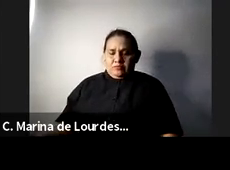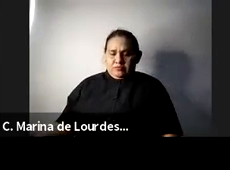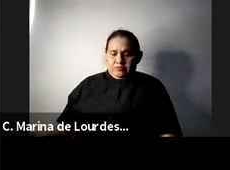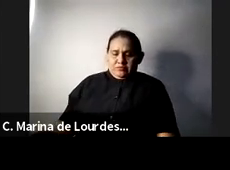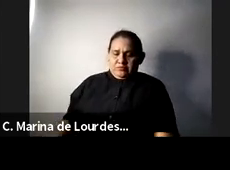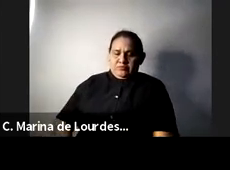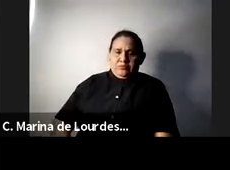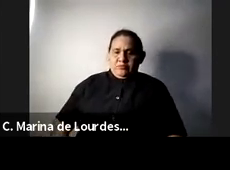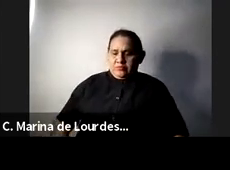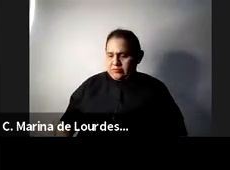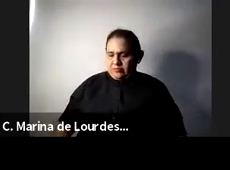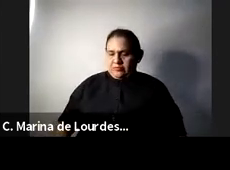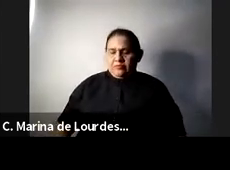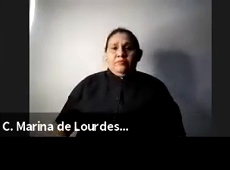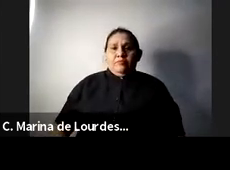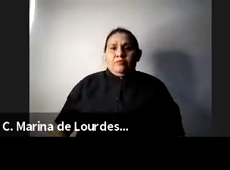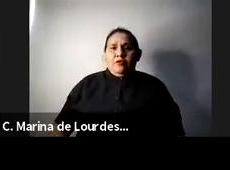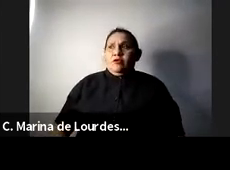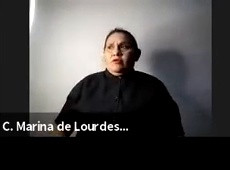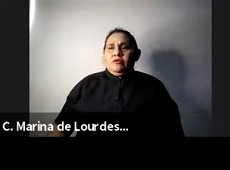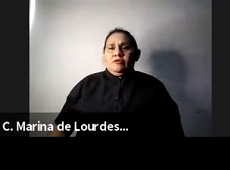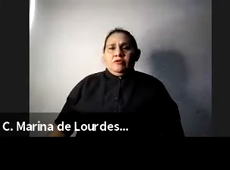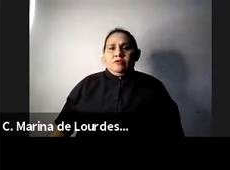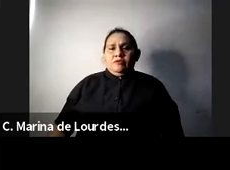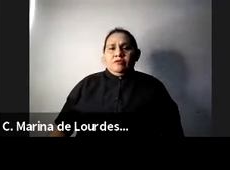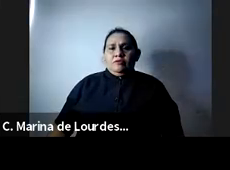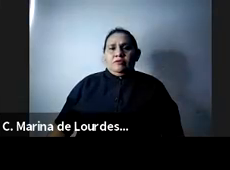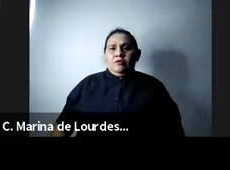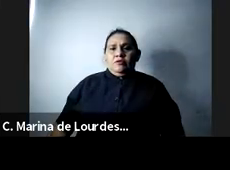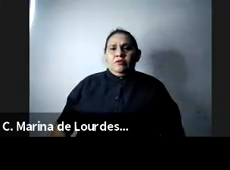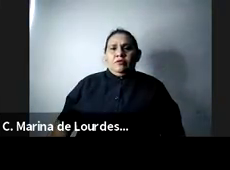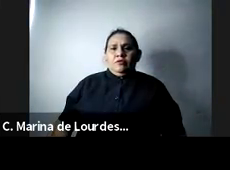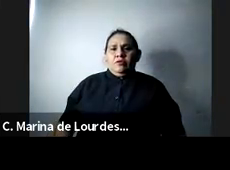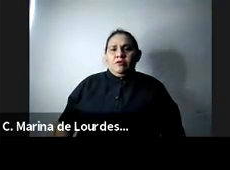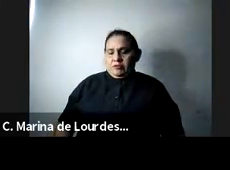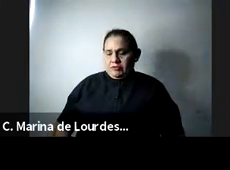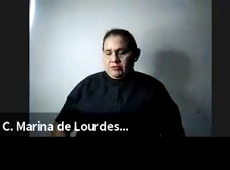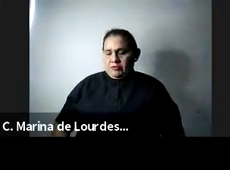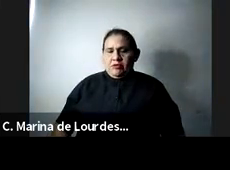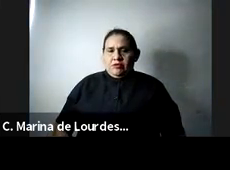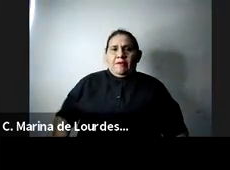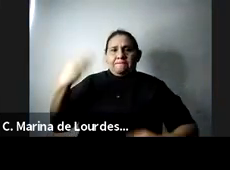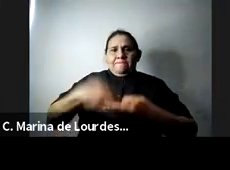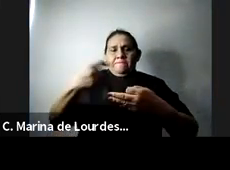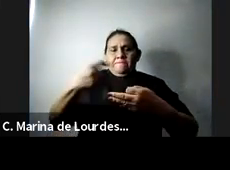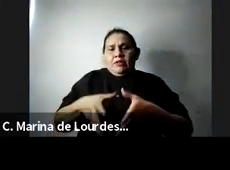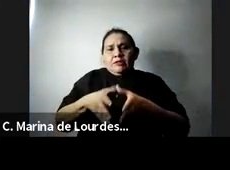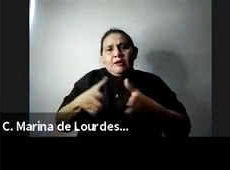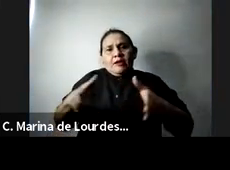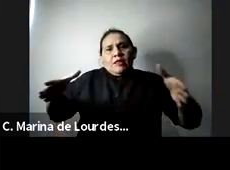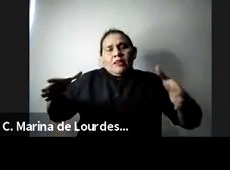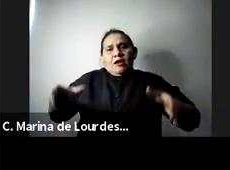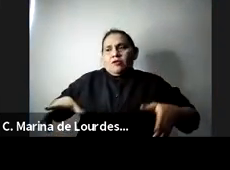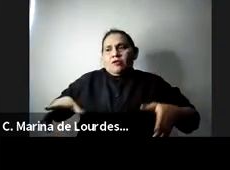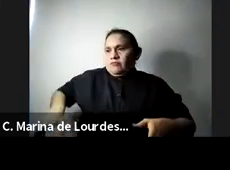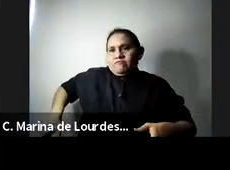Lo mismo, ¿no? La falta del ancho de la banqueta y la continuidad. De repente